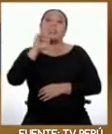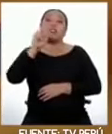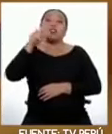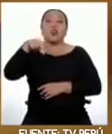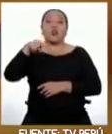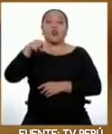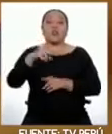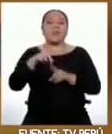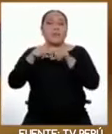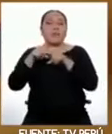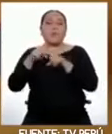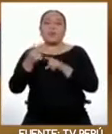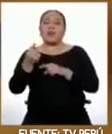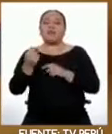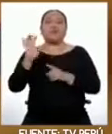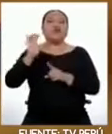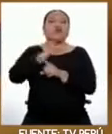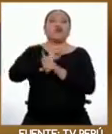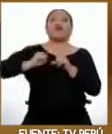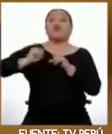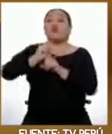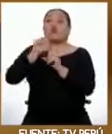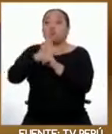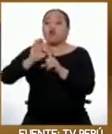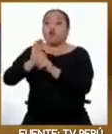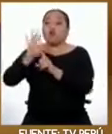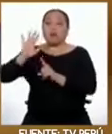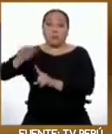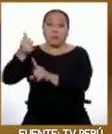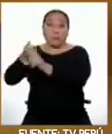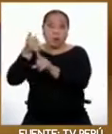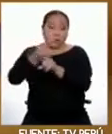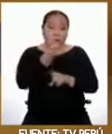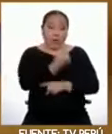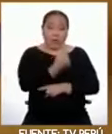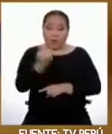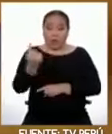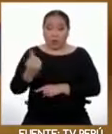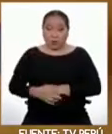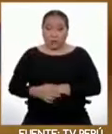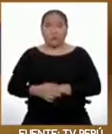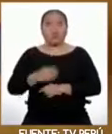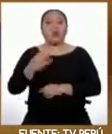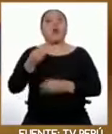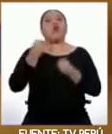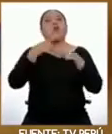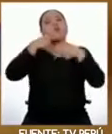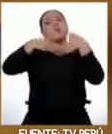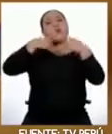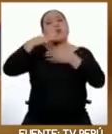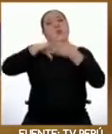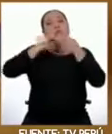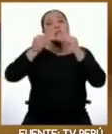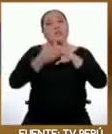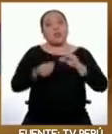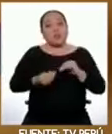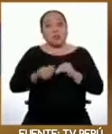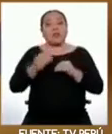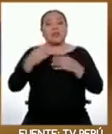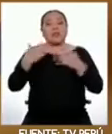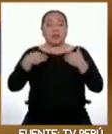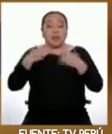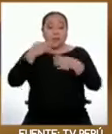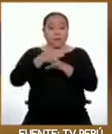del contexto sociocultural en el que se ha desenvuelto. Sobre cómo se cuenta la historia, existe una